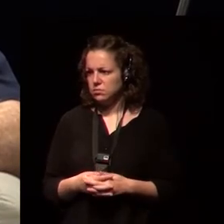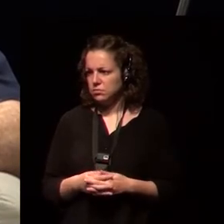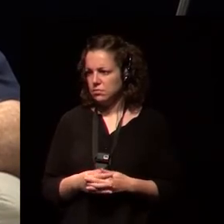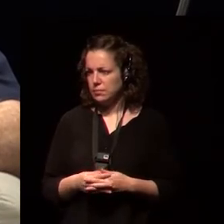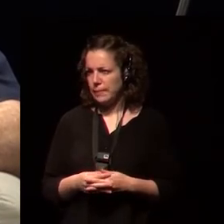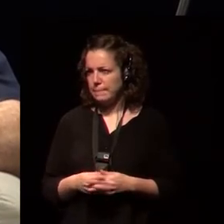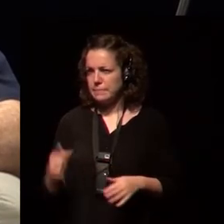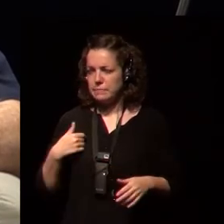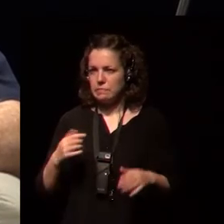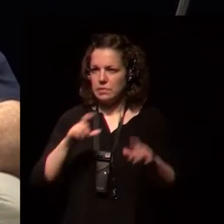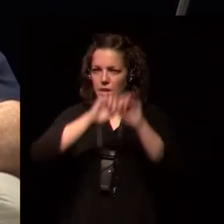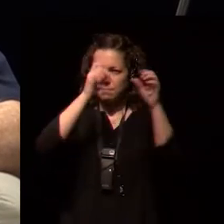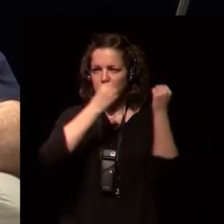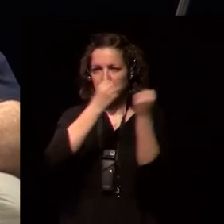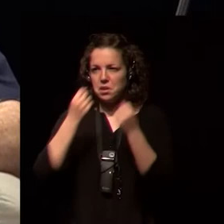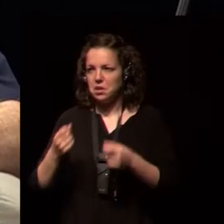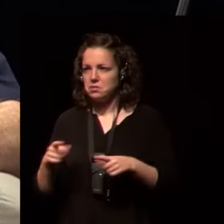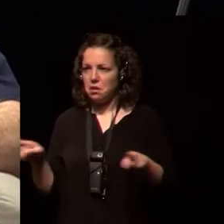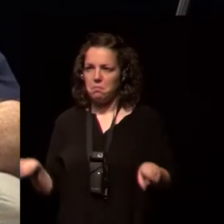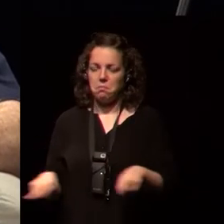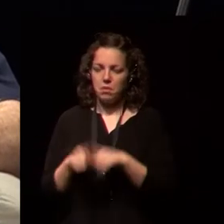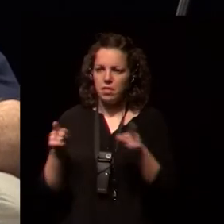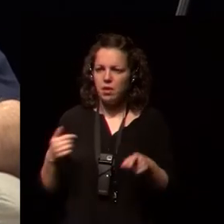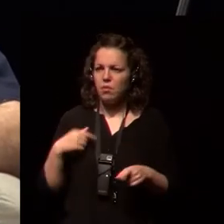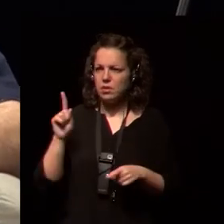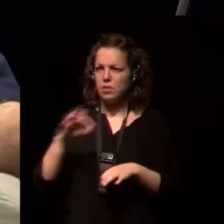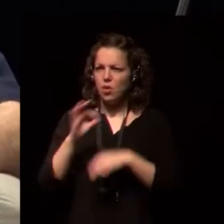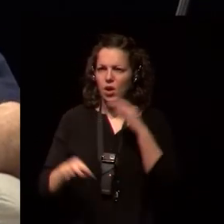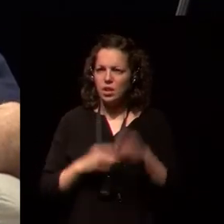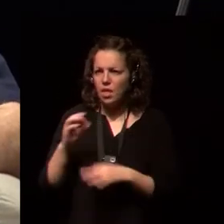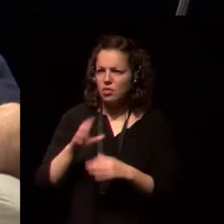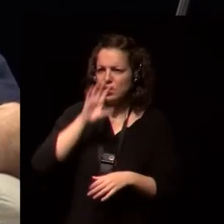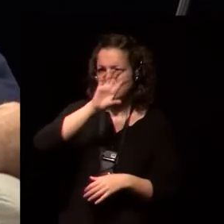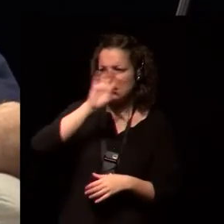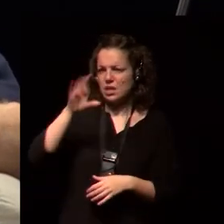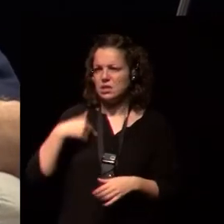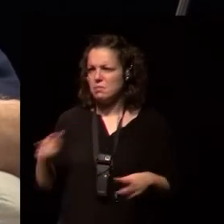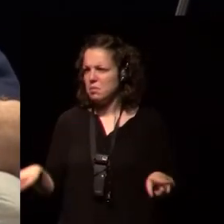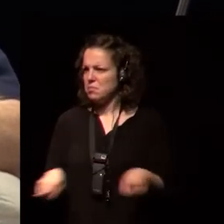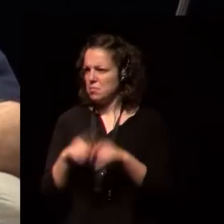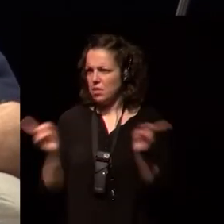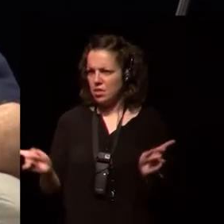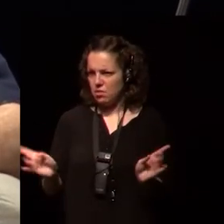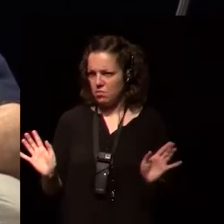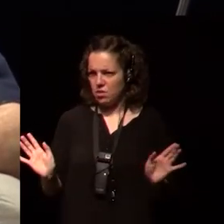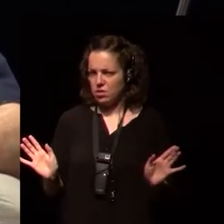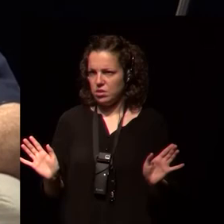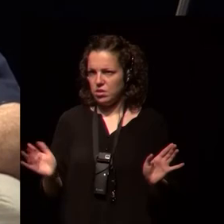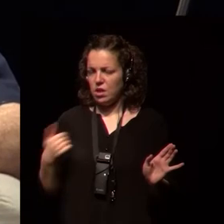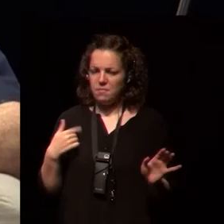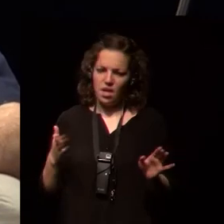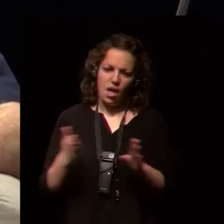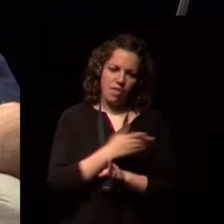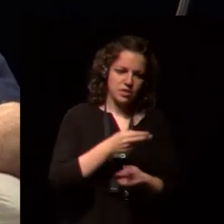ya no me interesan las instituciones ni las organizaciones estatales de la manera que me